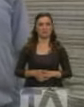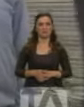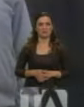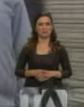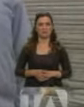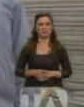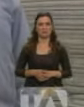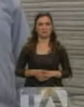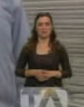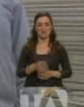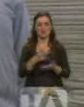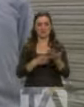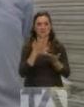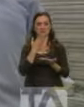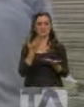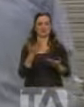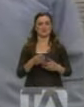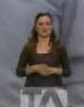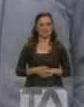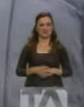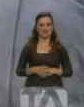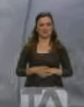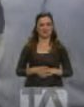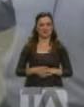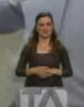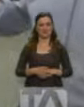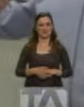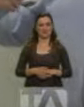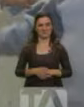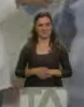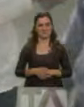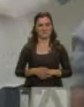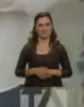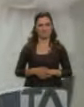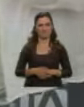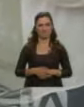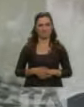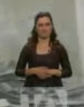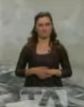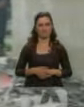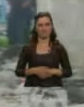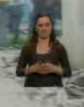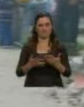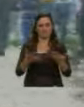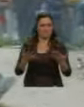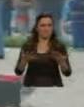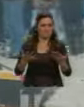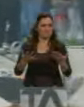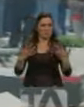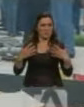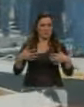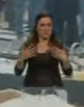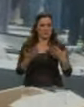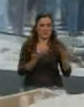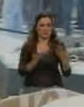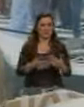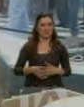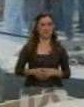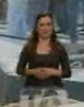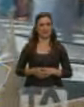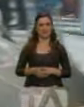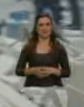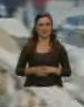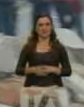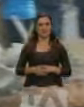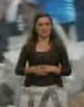puede suceder esto? Es tremendo. Esto, digamos, es... ¿Vive usted por aquí? Sí,